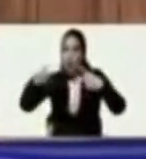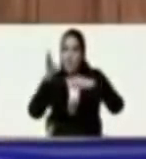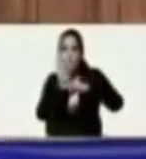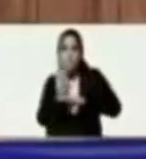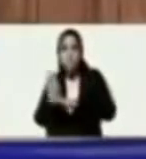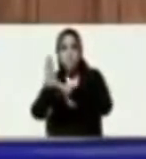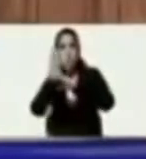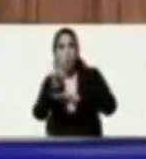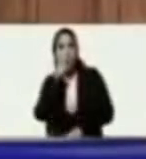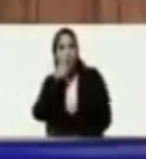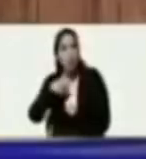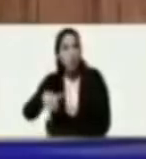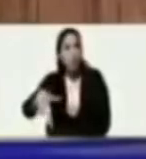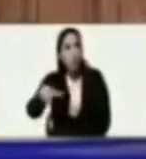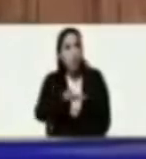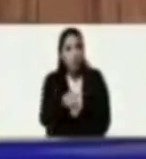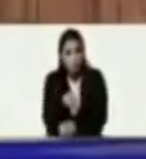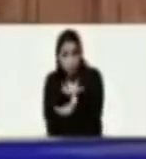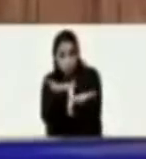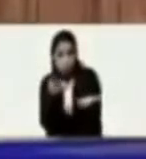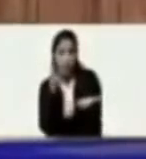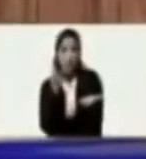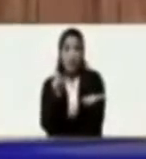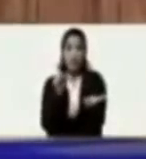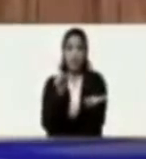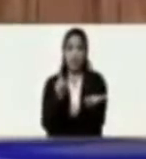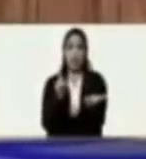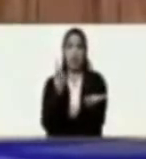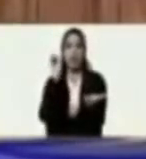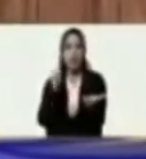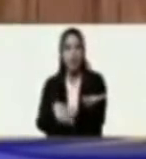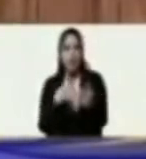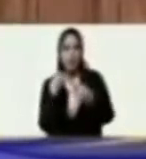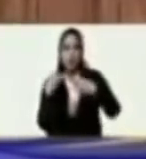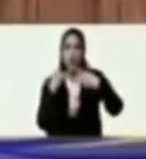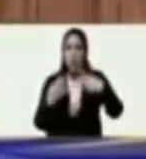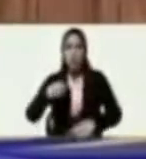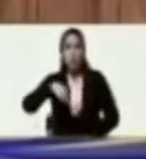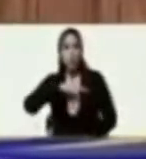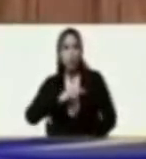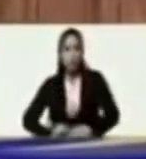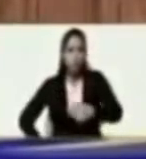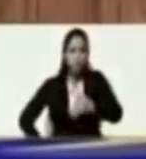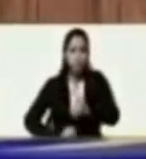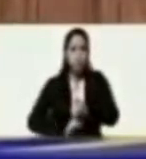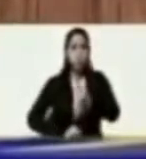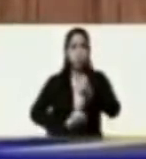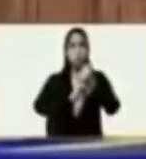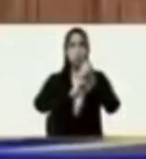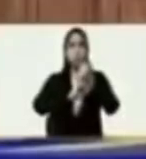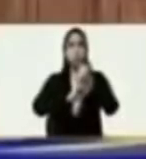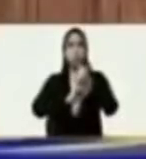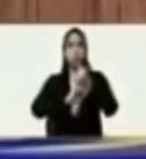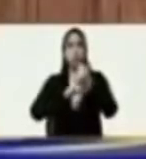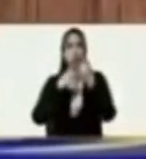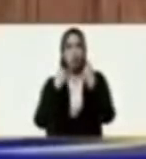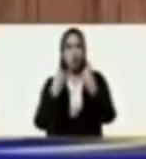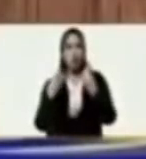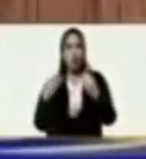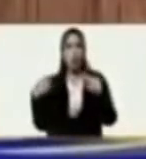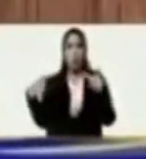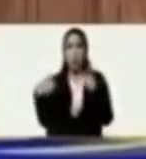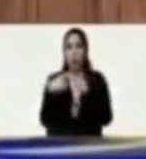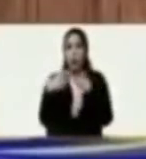nuestro pueblo en su necesidad. Instrumentos que hemos venido impulsando, como el carné de la